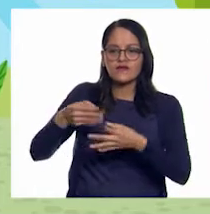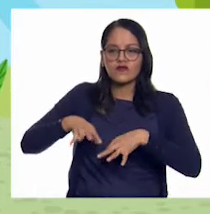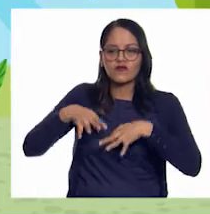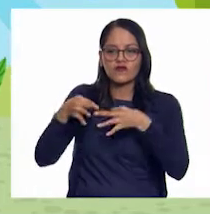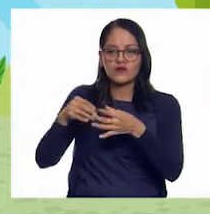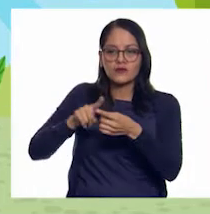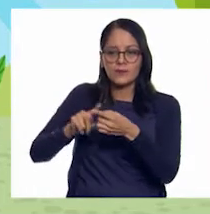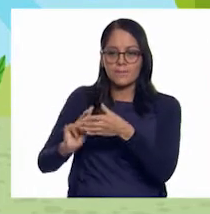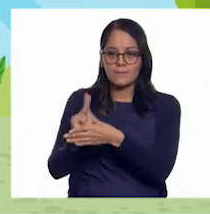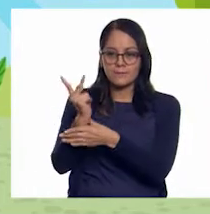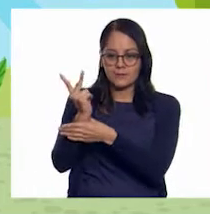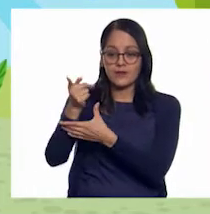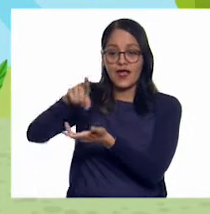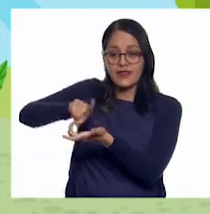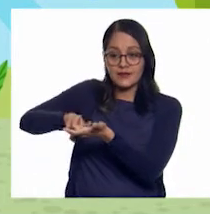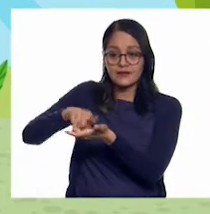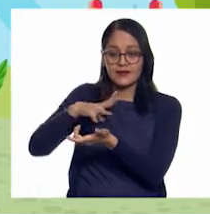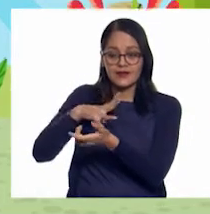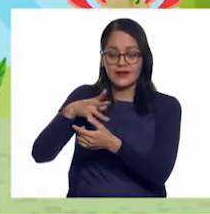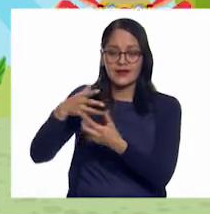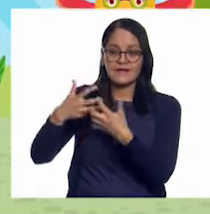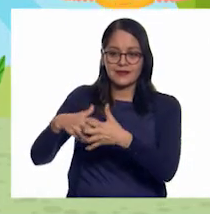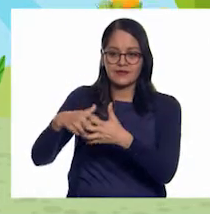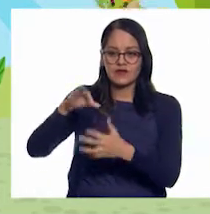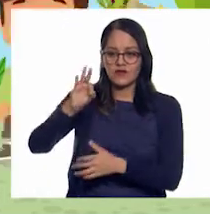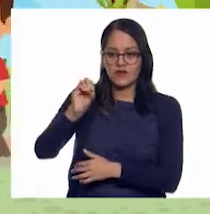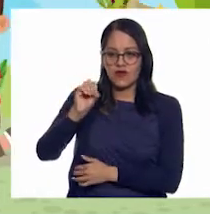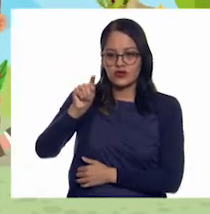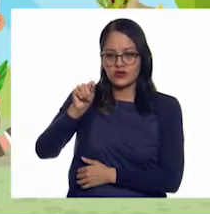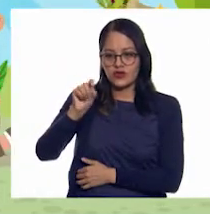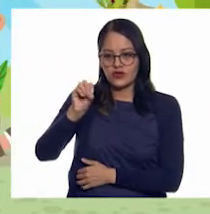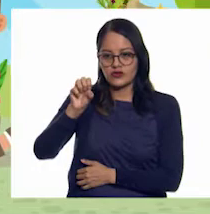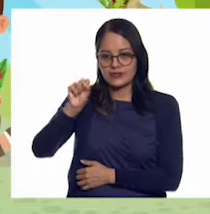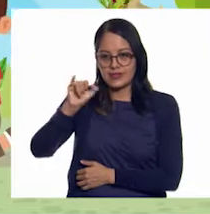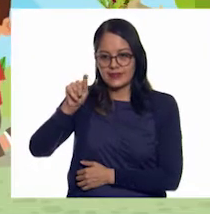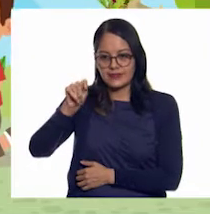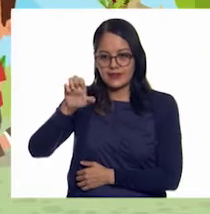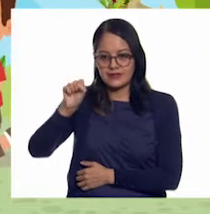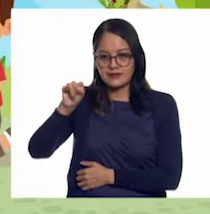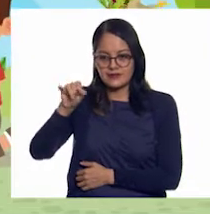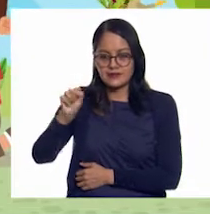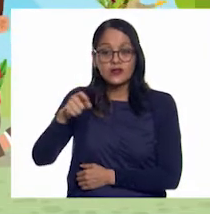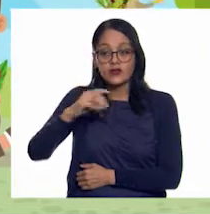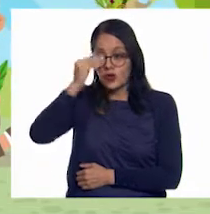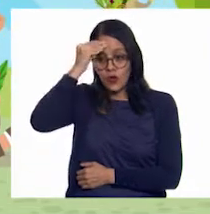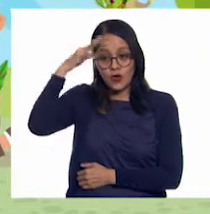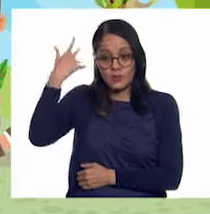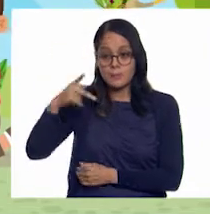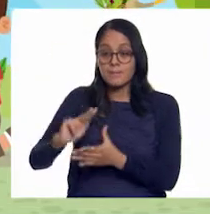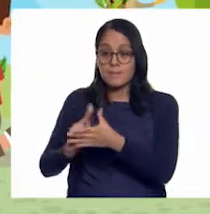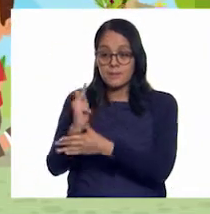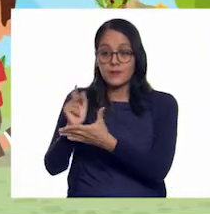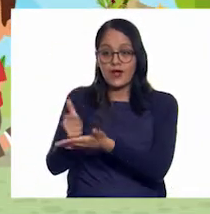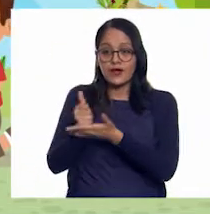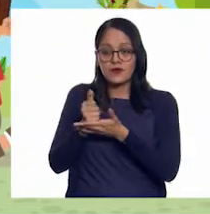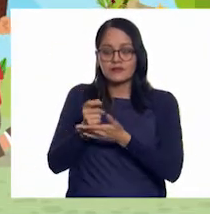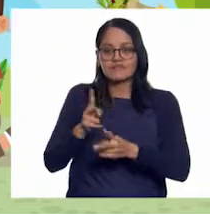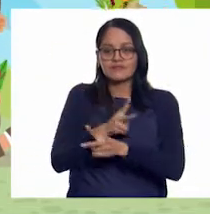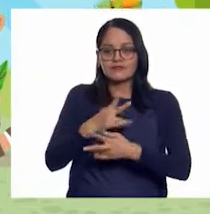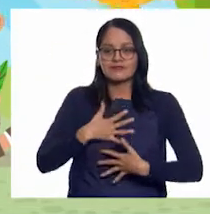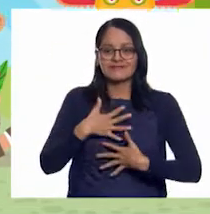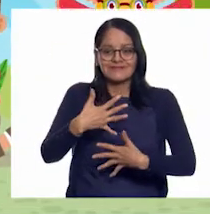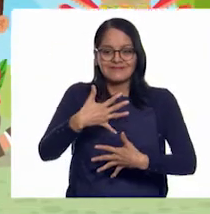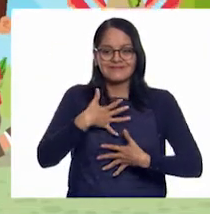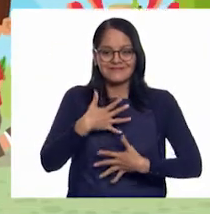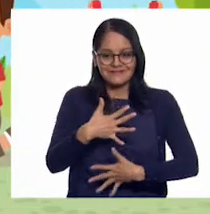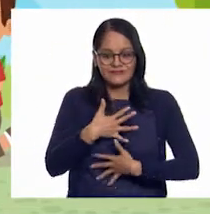través de la fotosíntesis. Así que no lo olviden, las plantas son quienes nos proveen del oxígeno que respiramos. Por